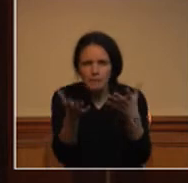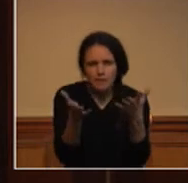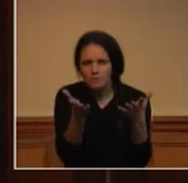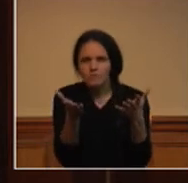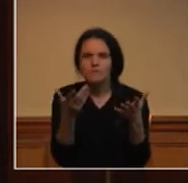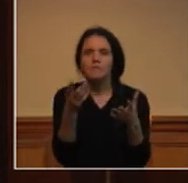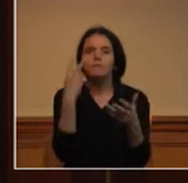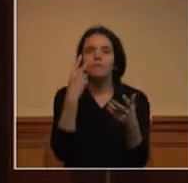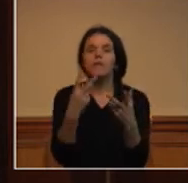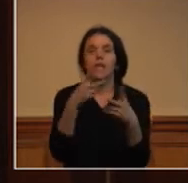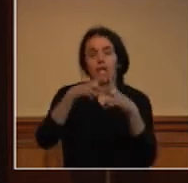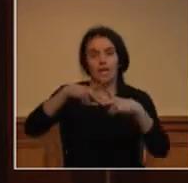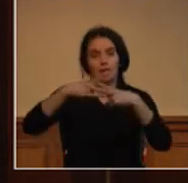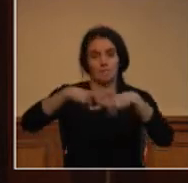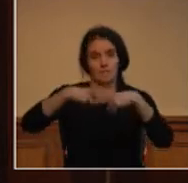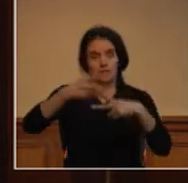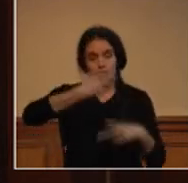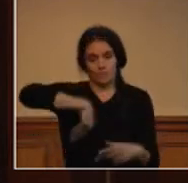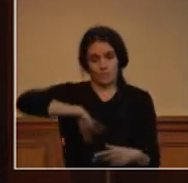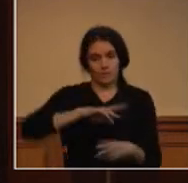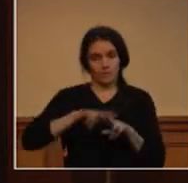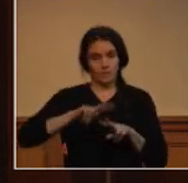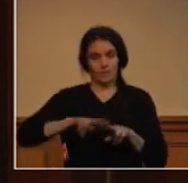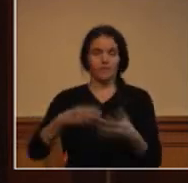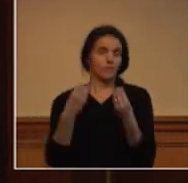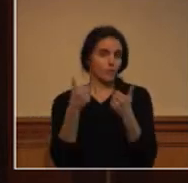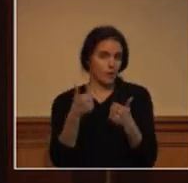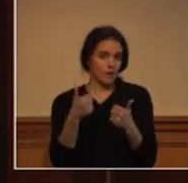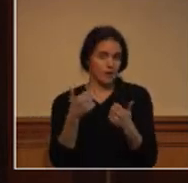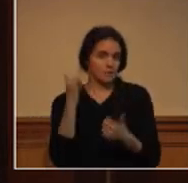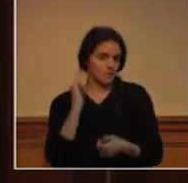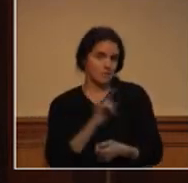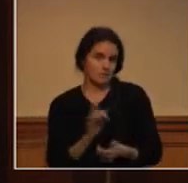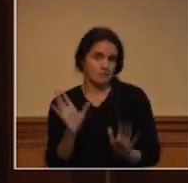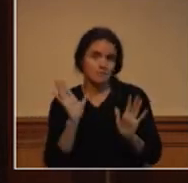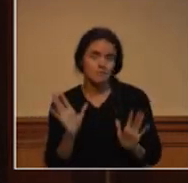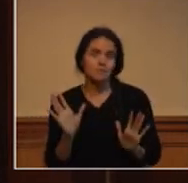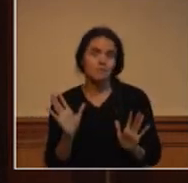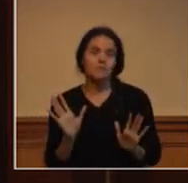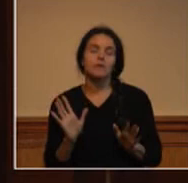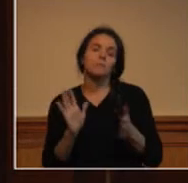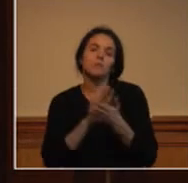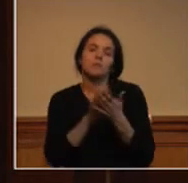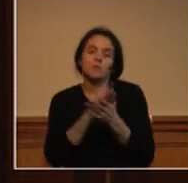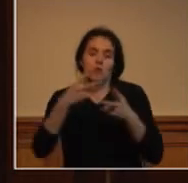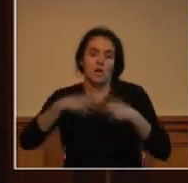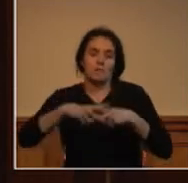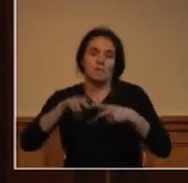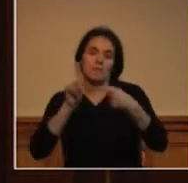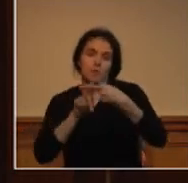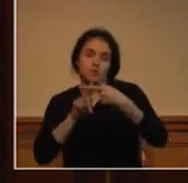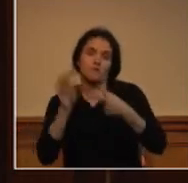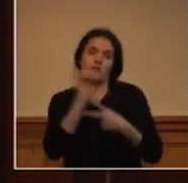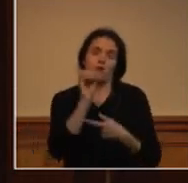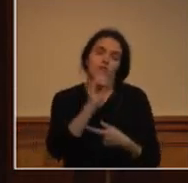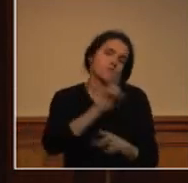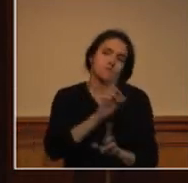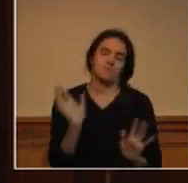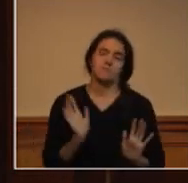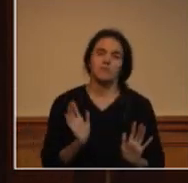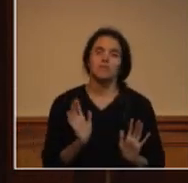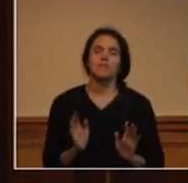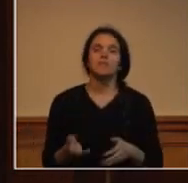nuestra herramienta es buena, ¿ya? Si nuestra herramienta realmente produce cambios. Y propusimos lo que en ese